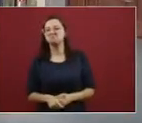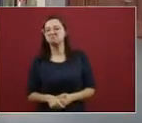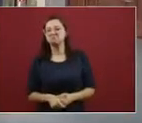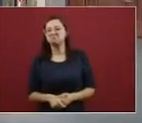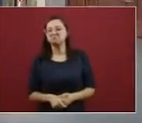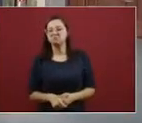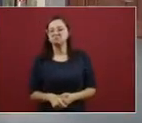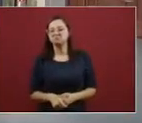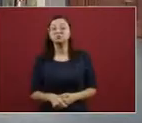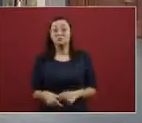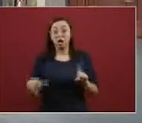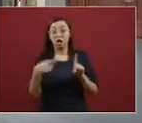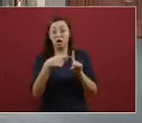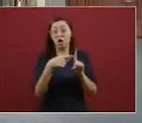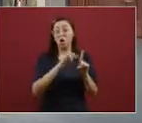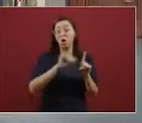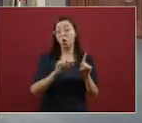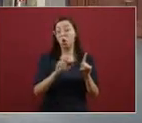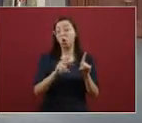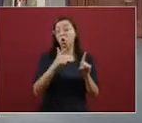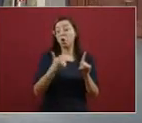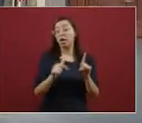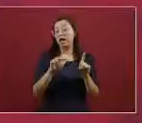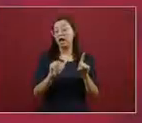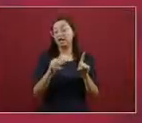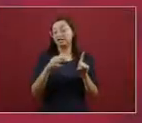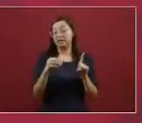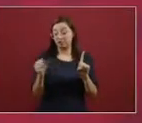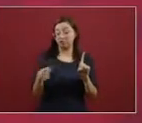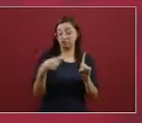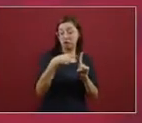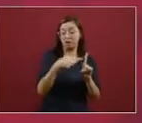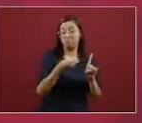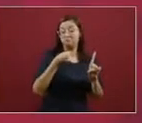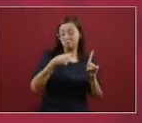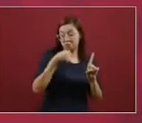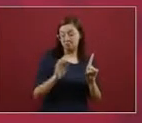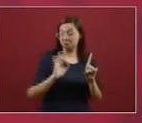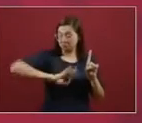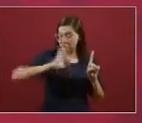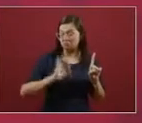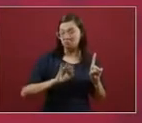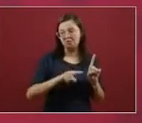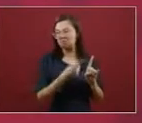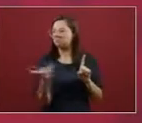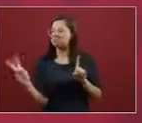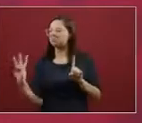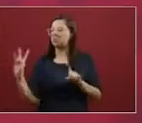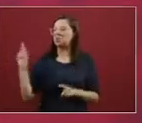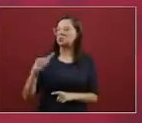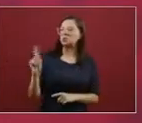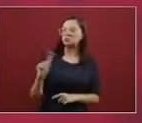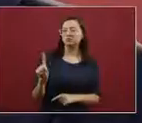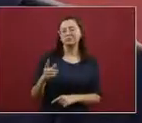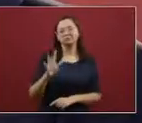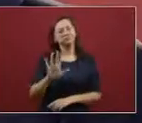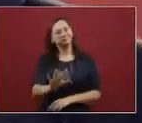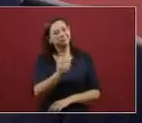ordenamos si era muy buen periodista yo pienso con todo respeto